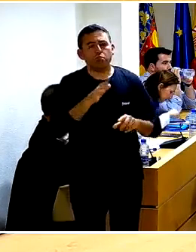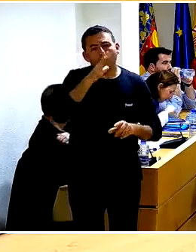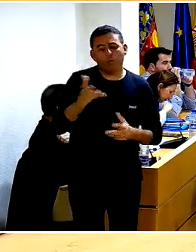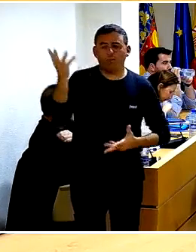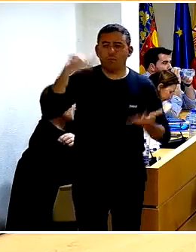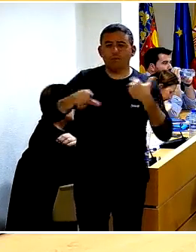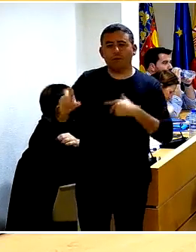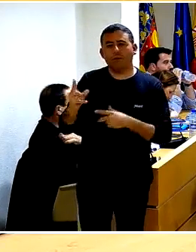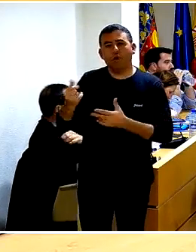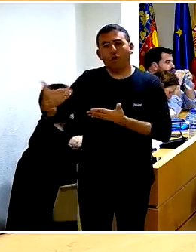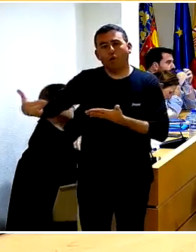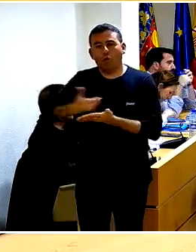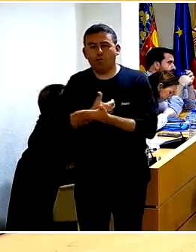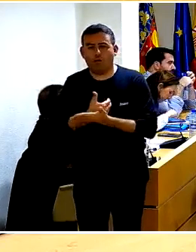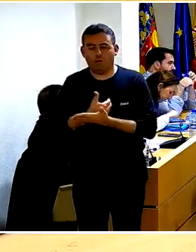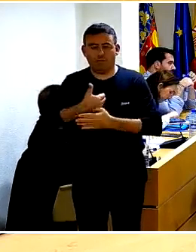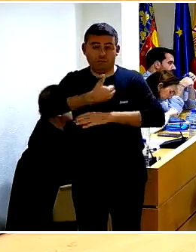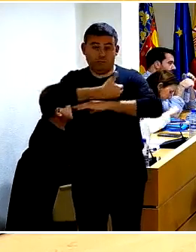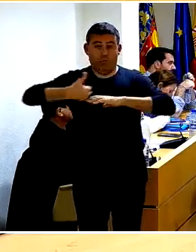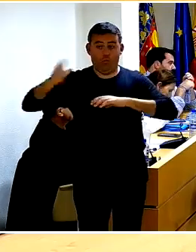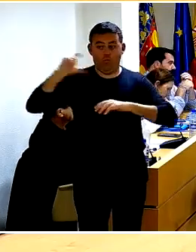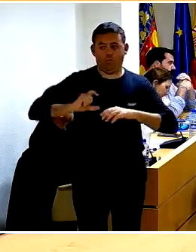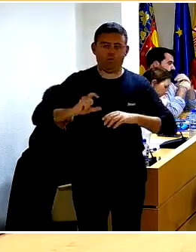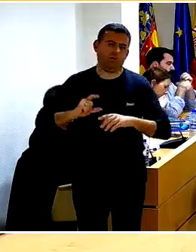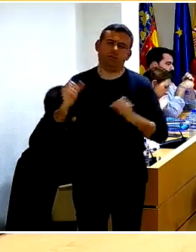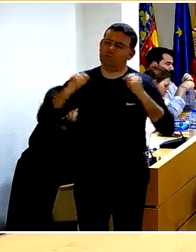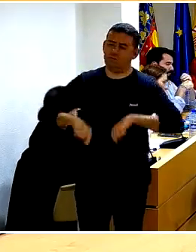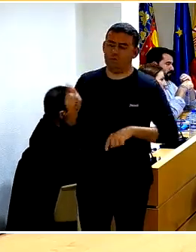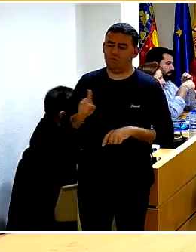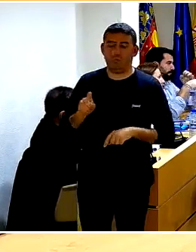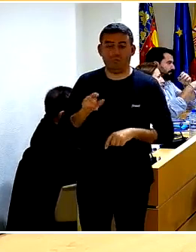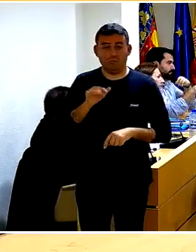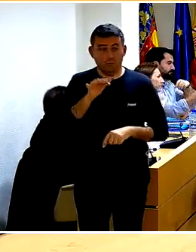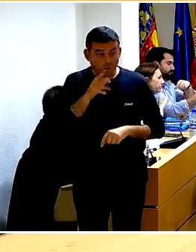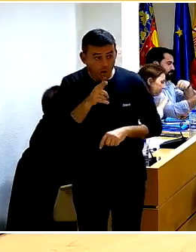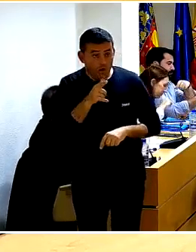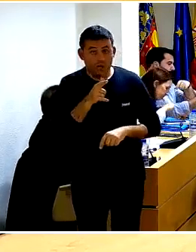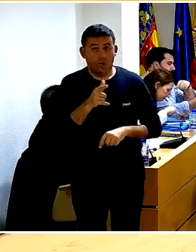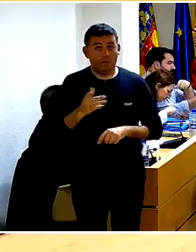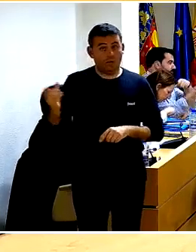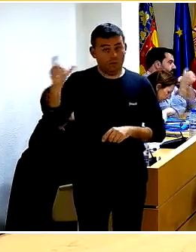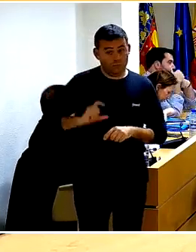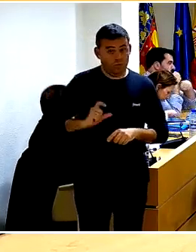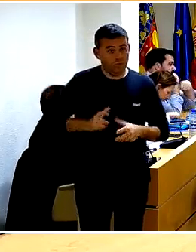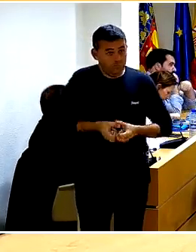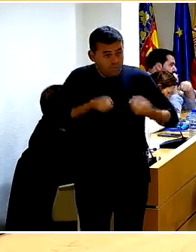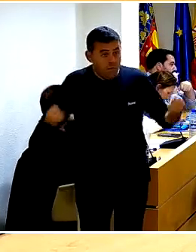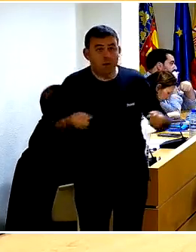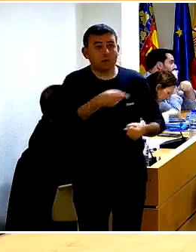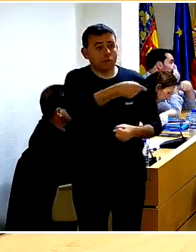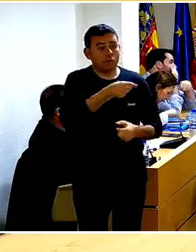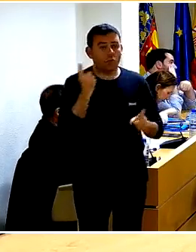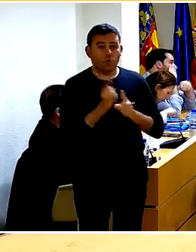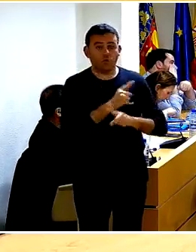Cuando ahora estamos hablando de 500.000 euros de gastos de órganos de gobierno en un año, con lo cual estamos hablando de que es